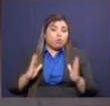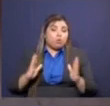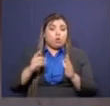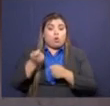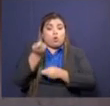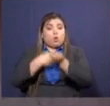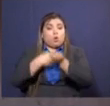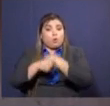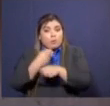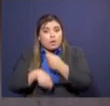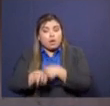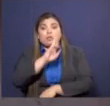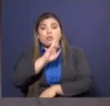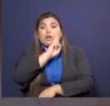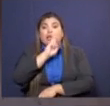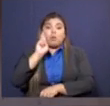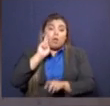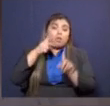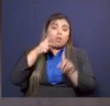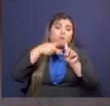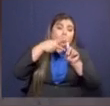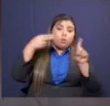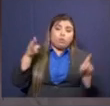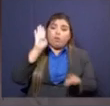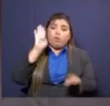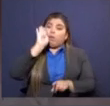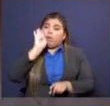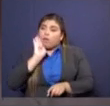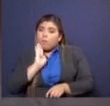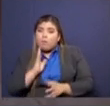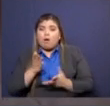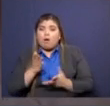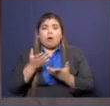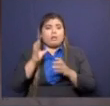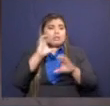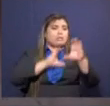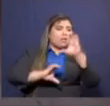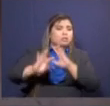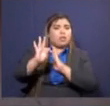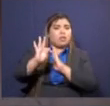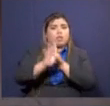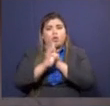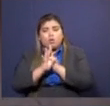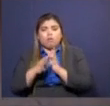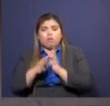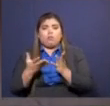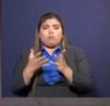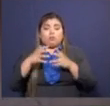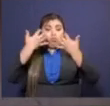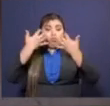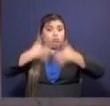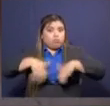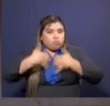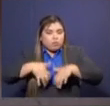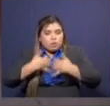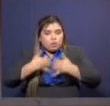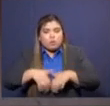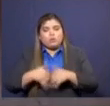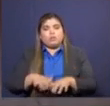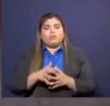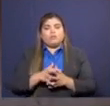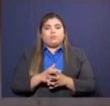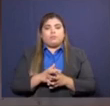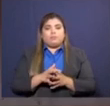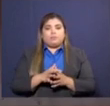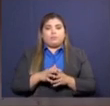comercio, restaurante, hoteles, innovación, ciencia, tecnología, agroindustrias, industrias,